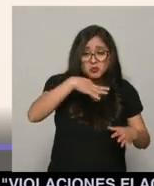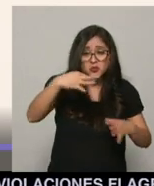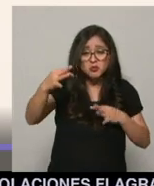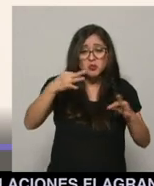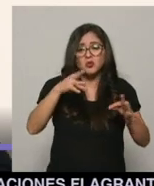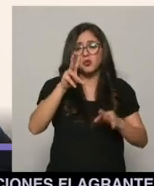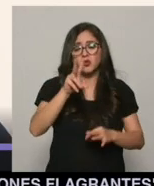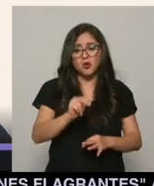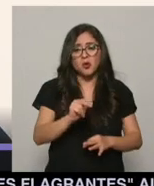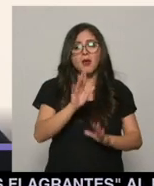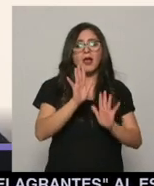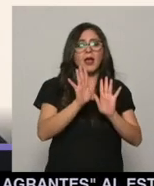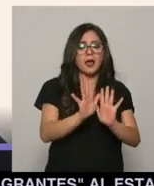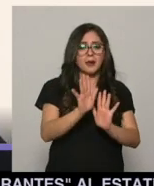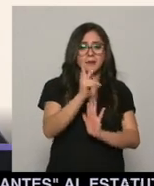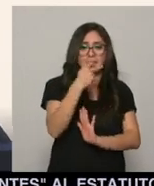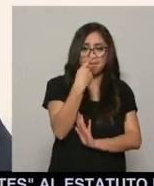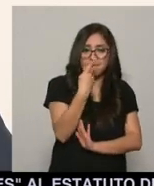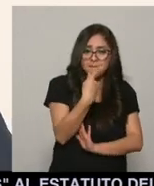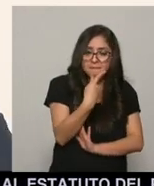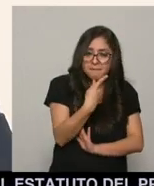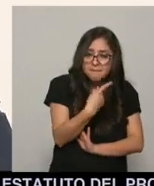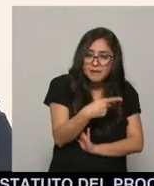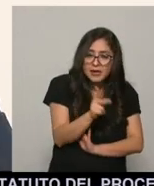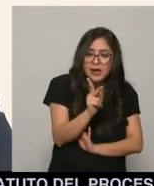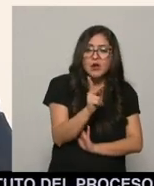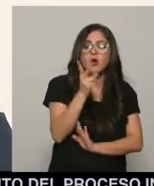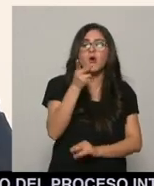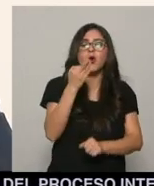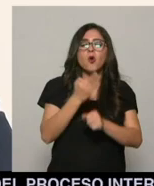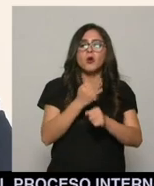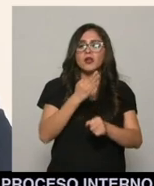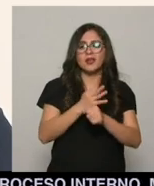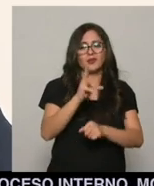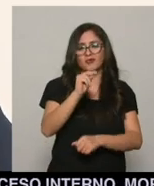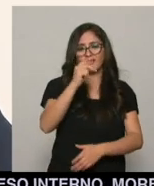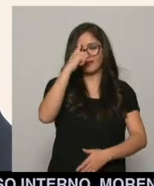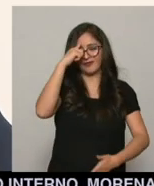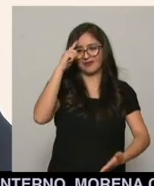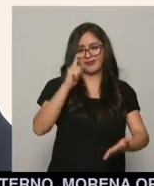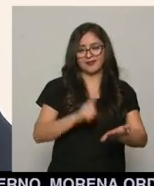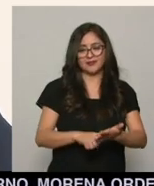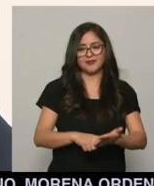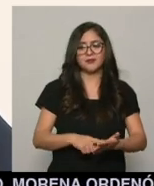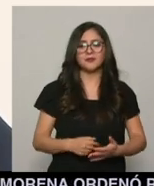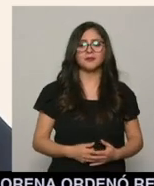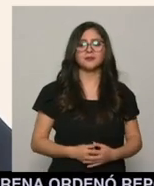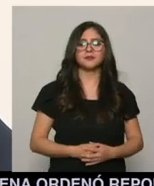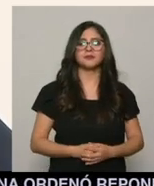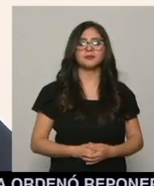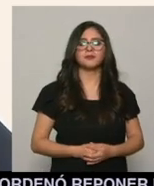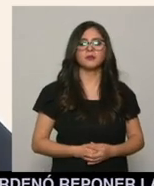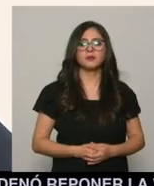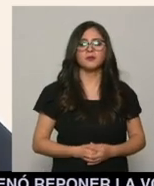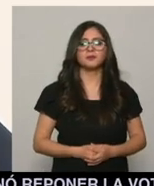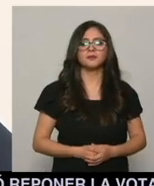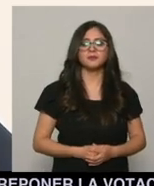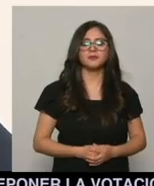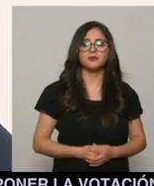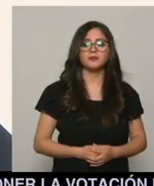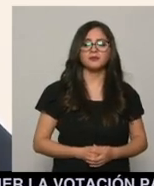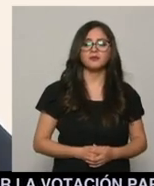Pero sobre todo, Mariana, sobre todo no es creíble porque votaron